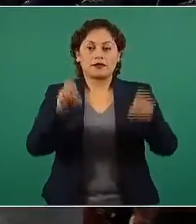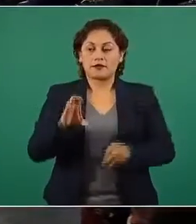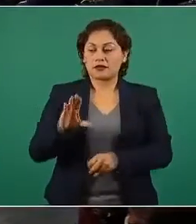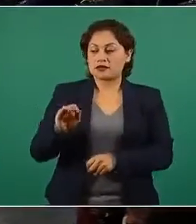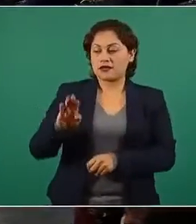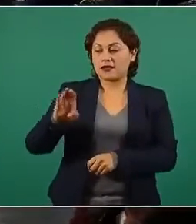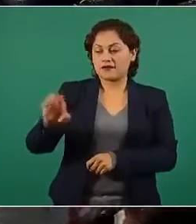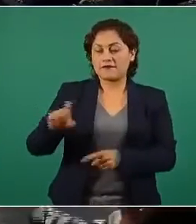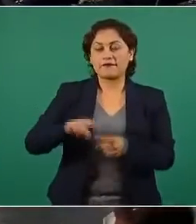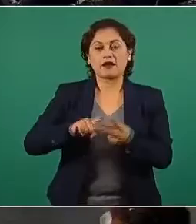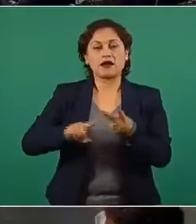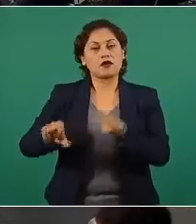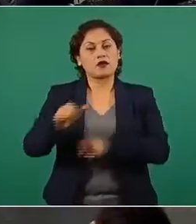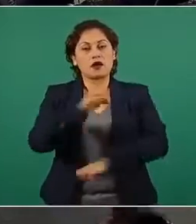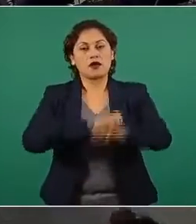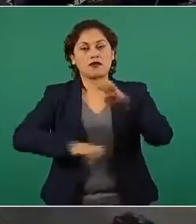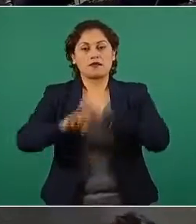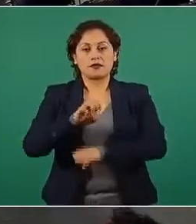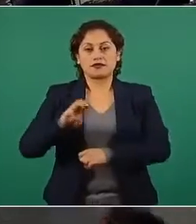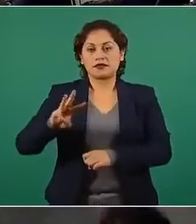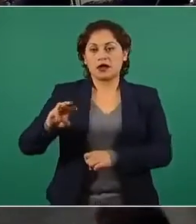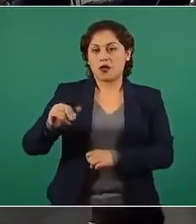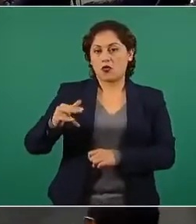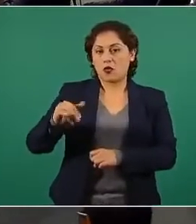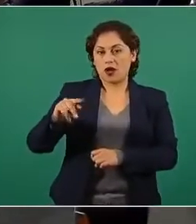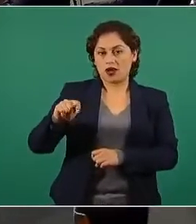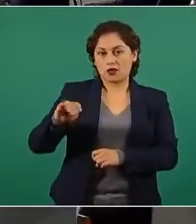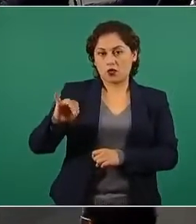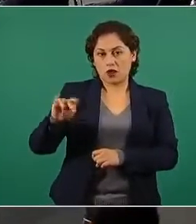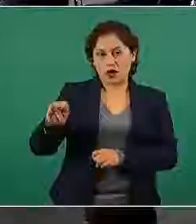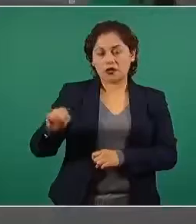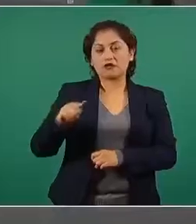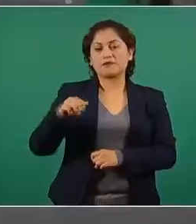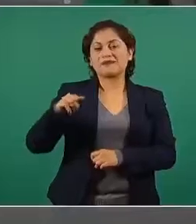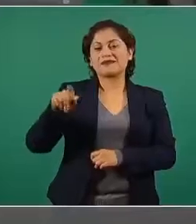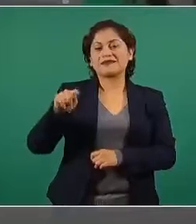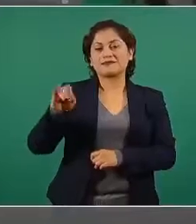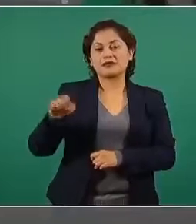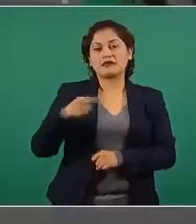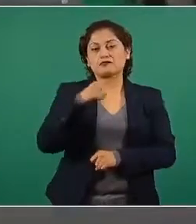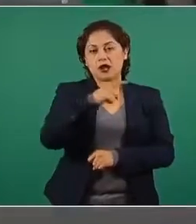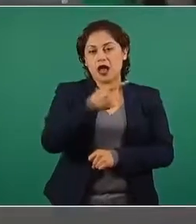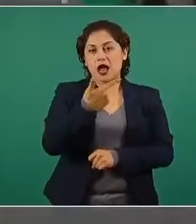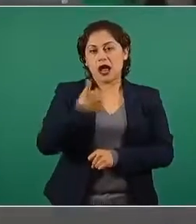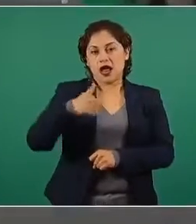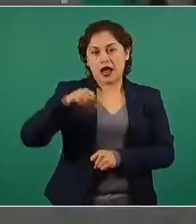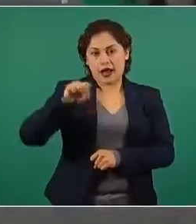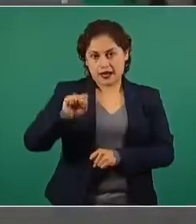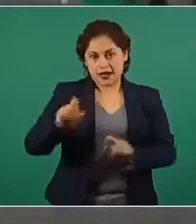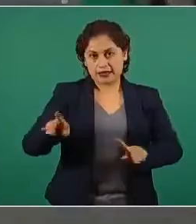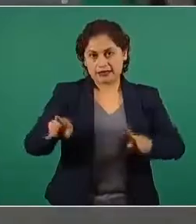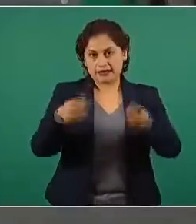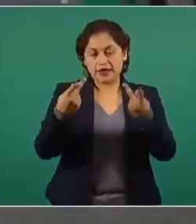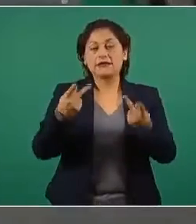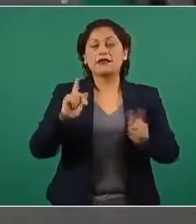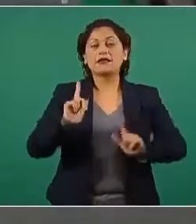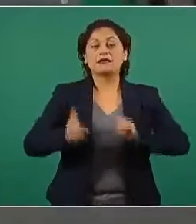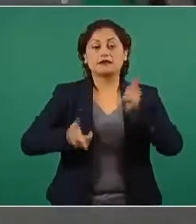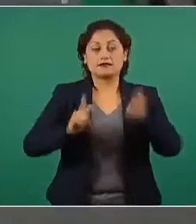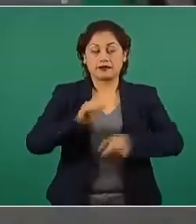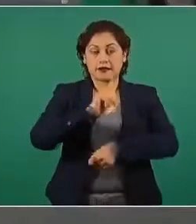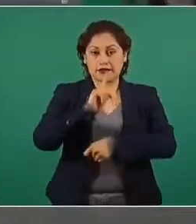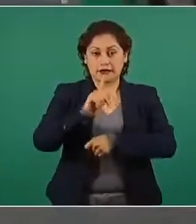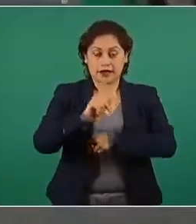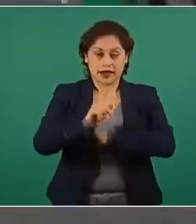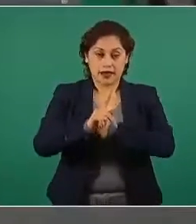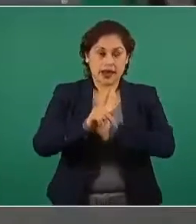la empresa estadounidense Whitewater Midstream. Es una empresa comercializadora de gas en Texas que a unos meses